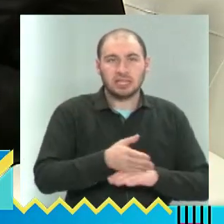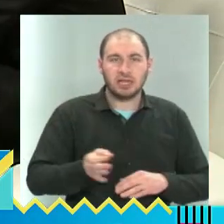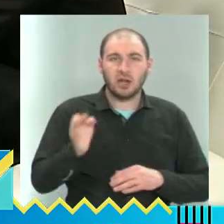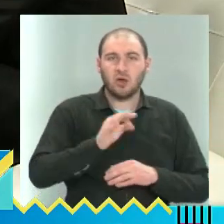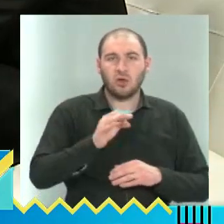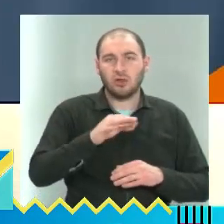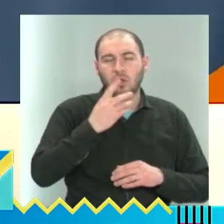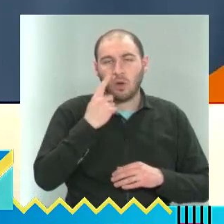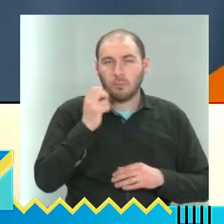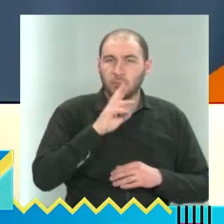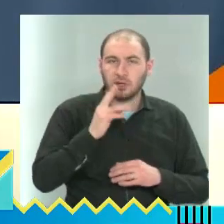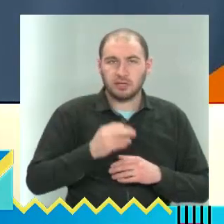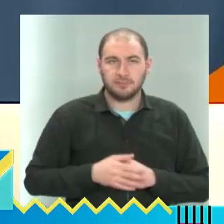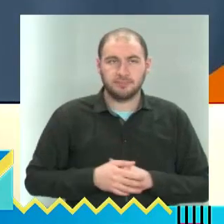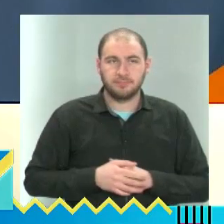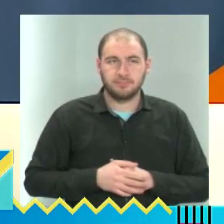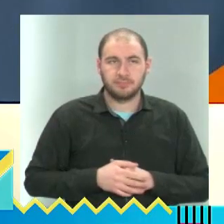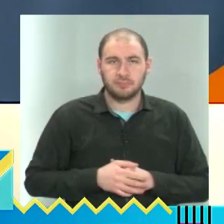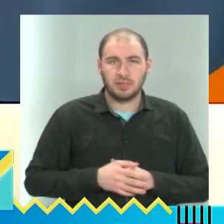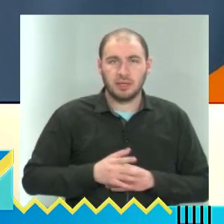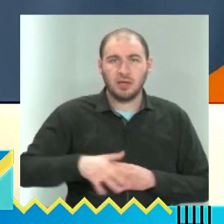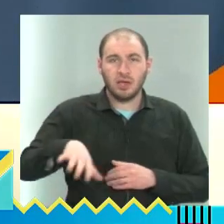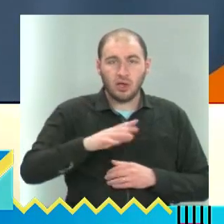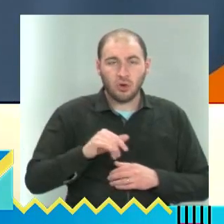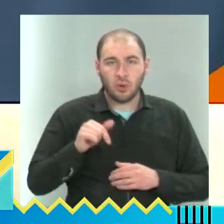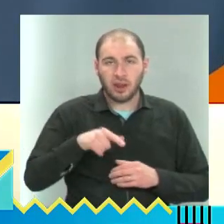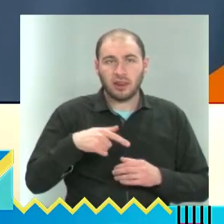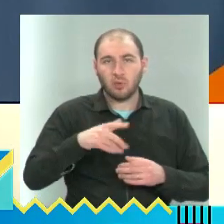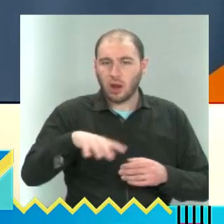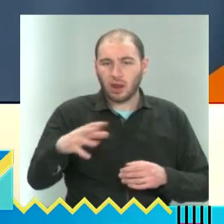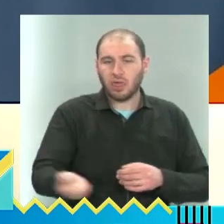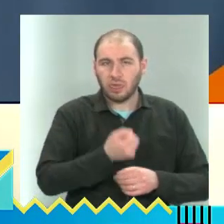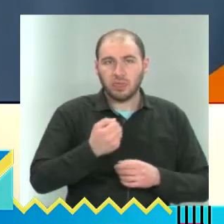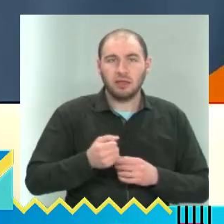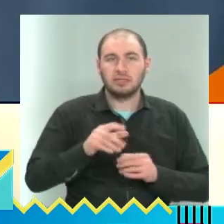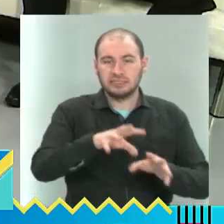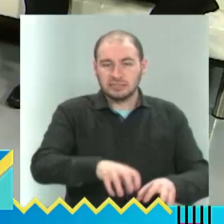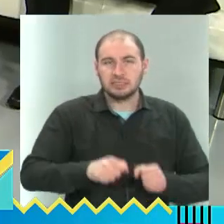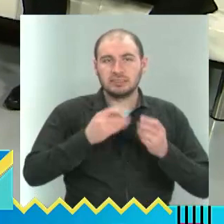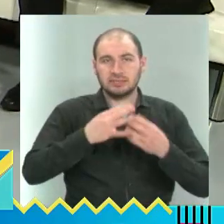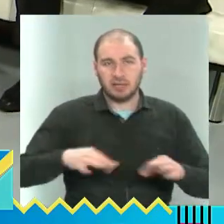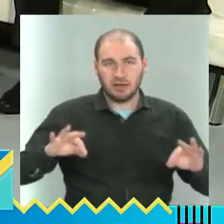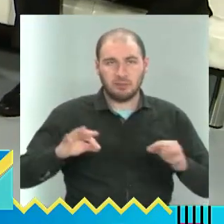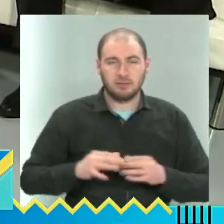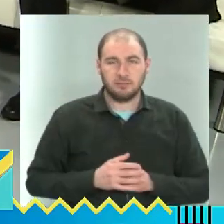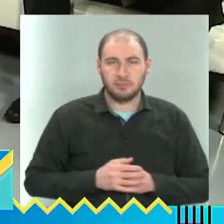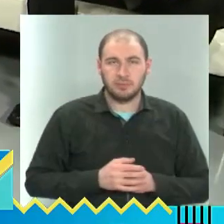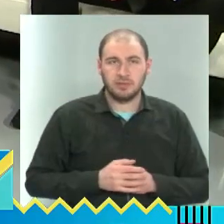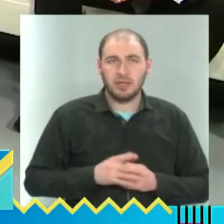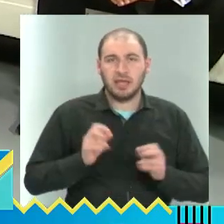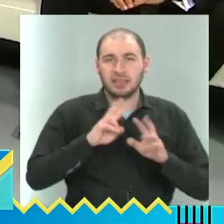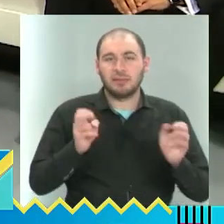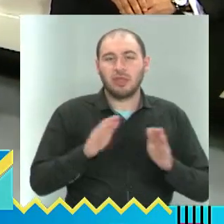o niñas digamos, al ámbito donde van a ser explotados, cuando se los rescatas, se trata de ver el tema